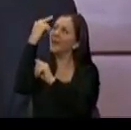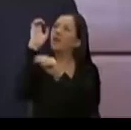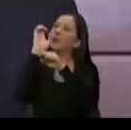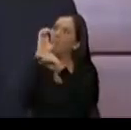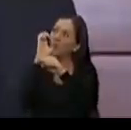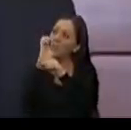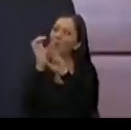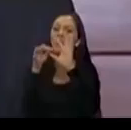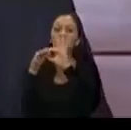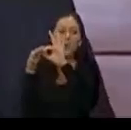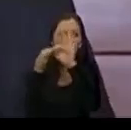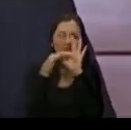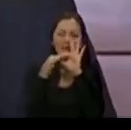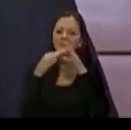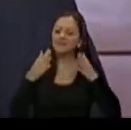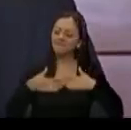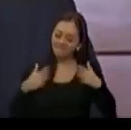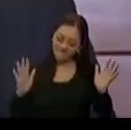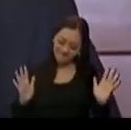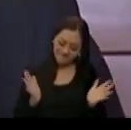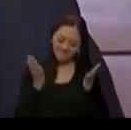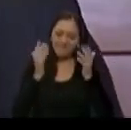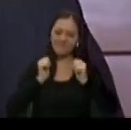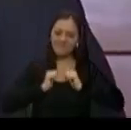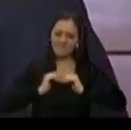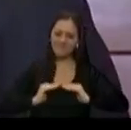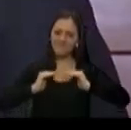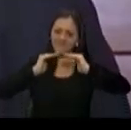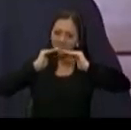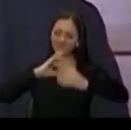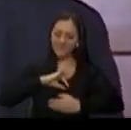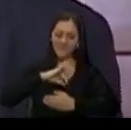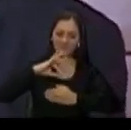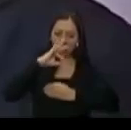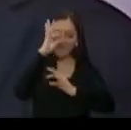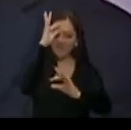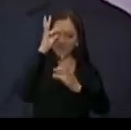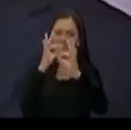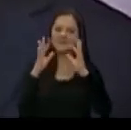unidos, entusiastas, espirituales y muy contentos.